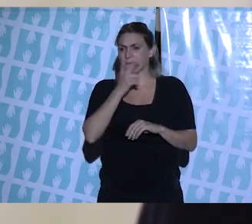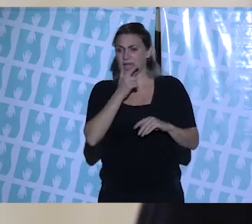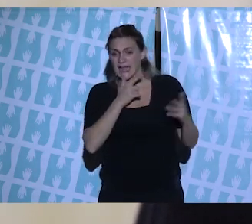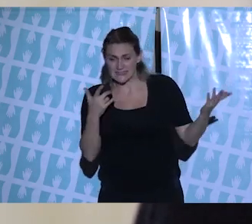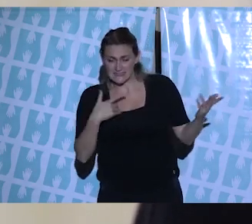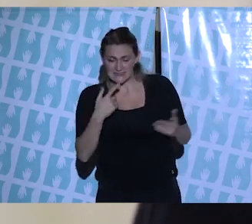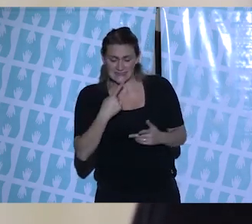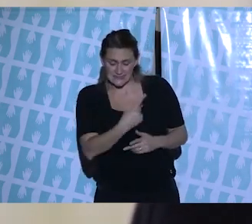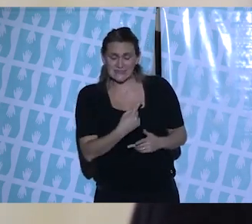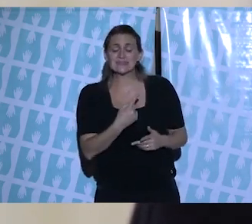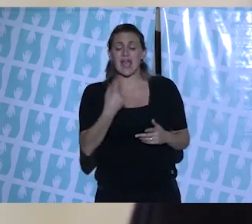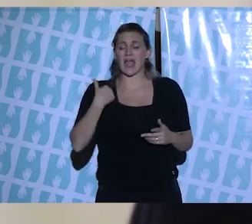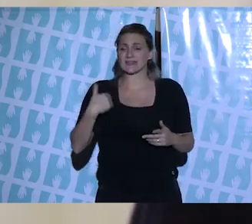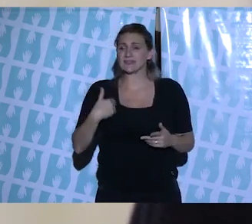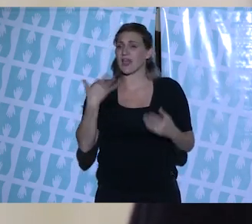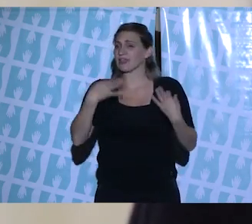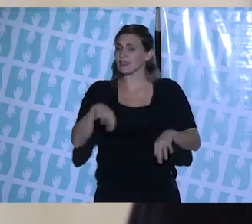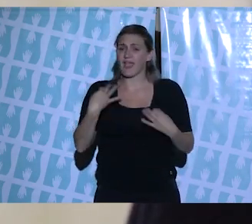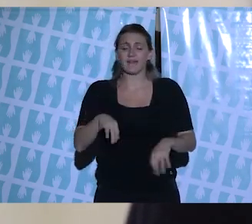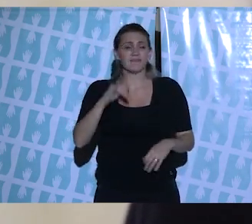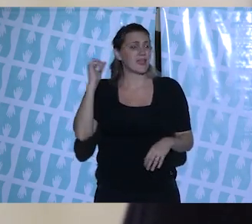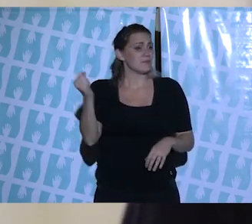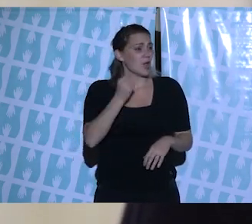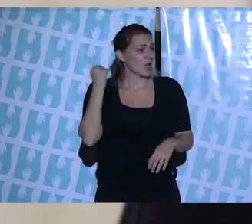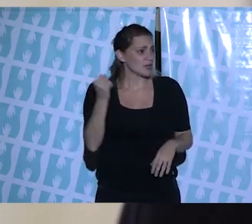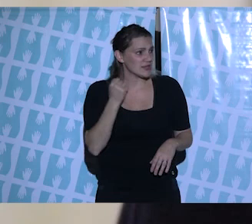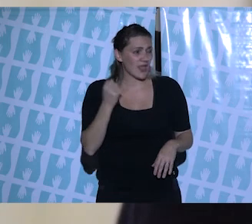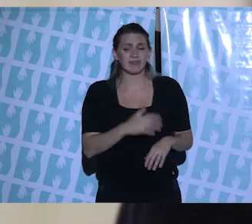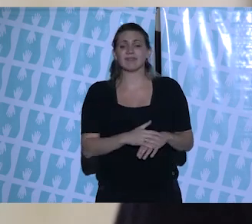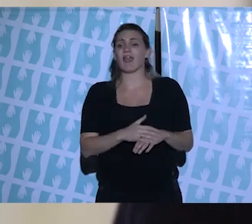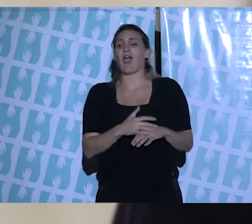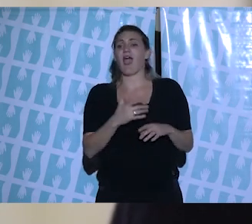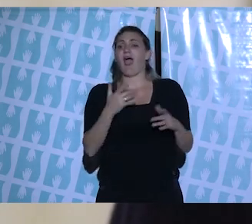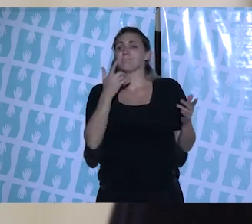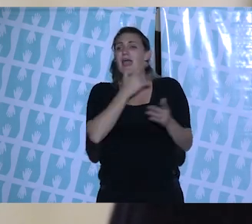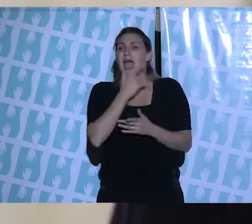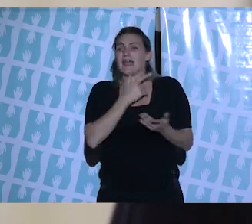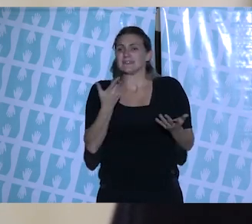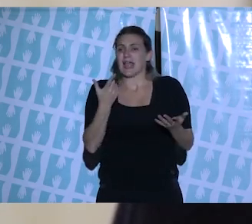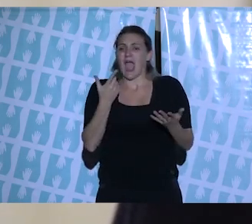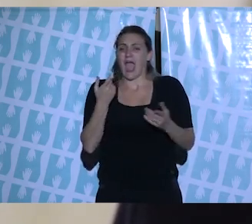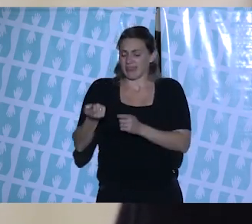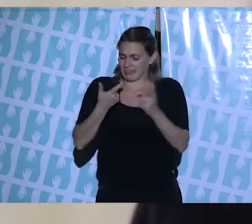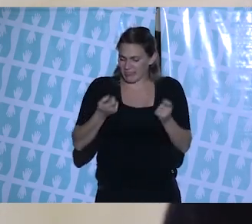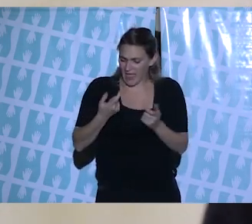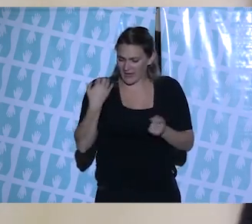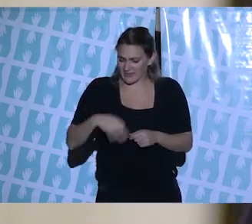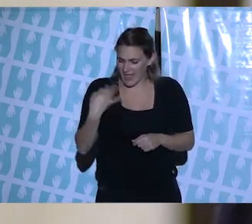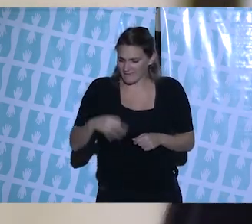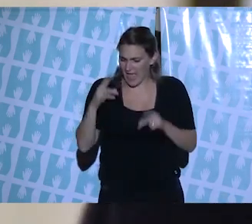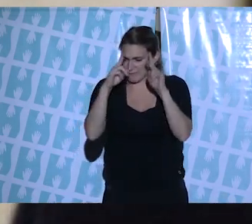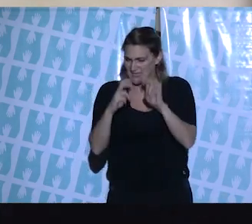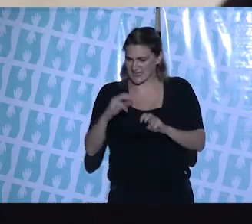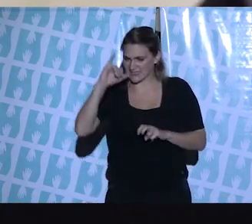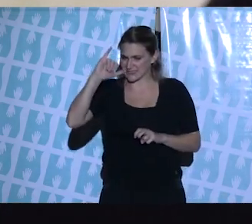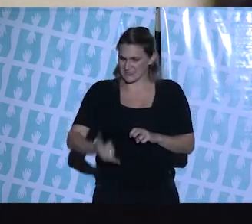yo soy de acá, que hay que aportar más, entonces que tenemos de más, que nos sobra, dar más a la investigación. No, eso por